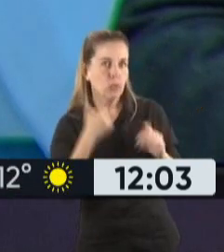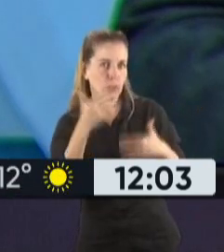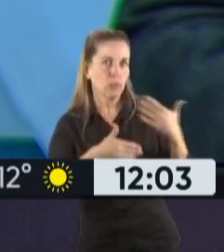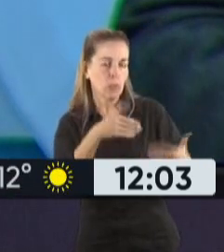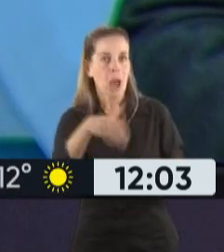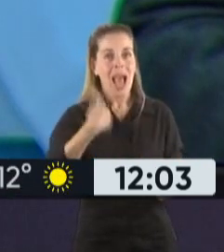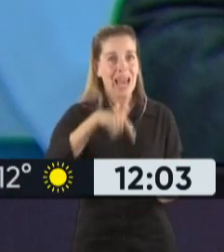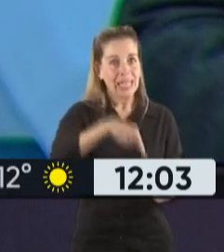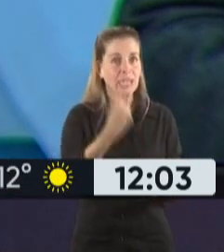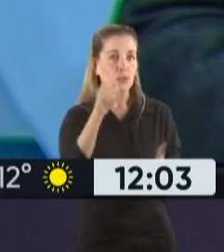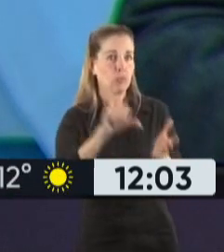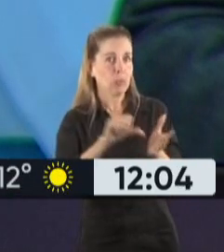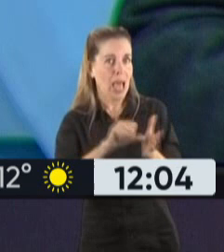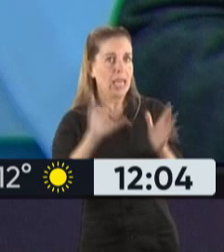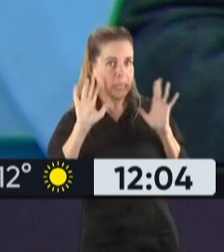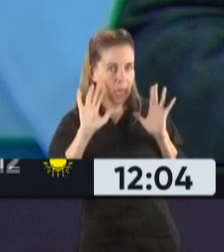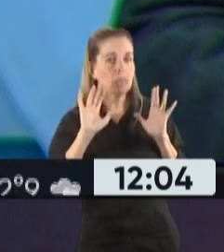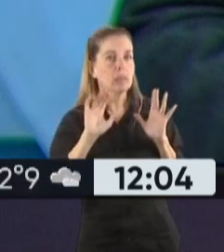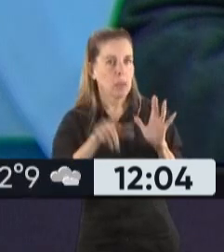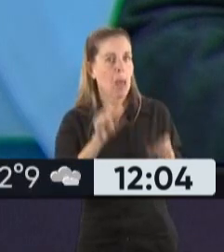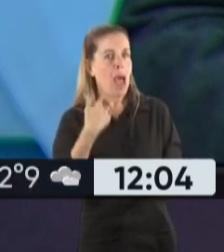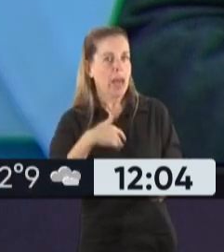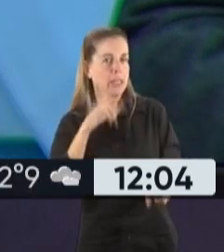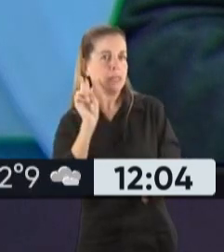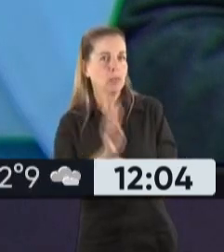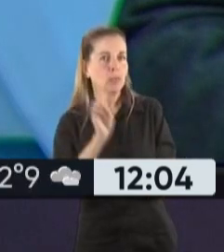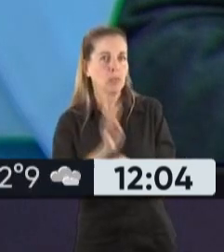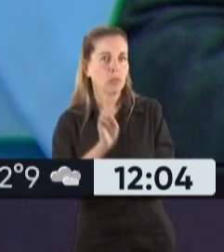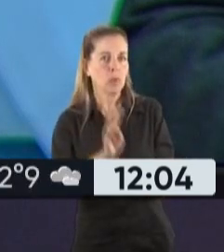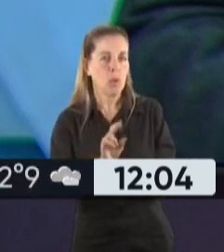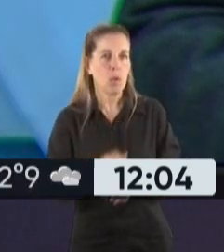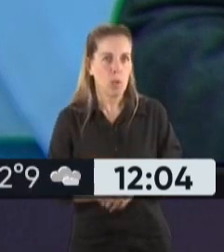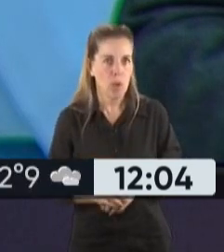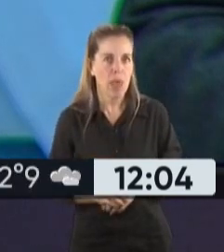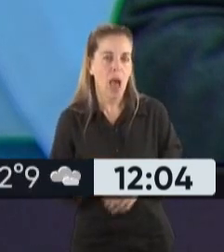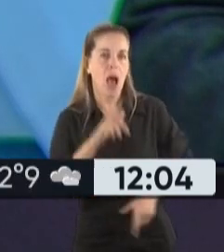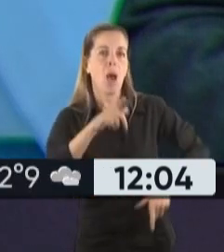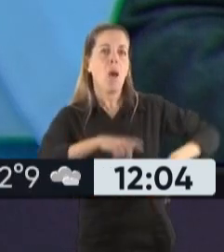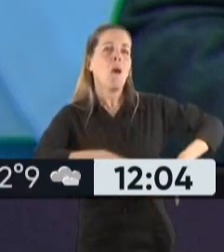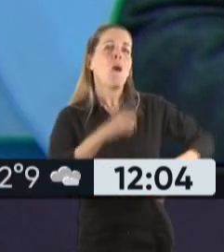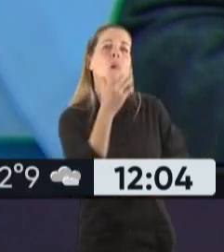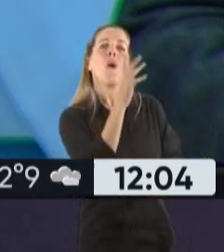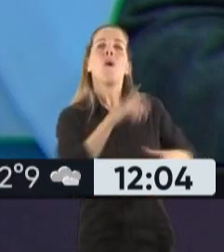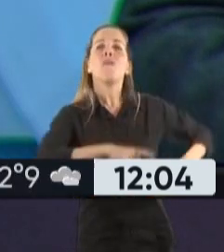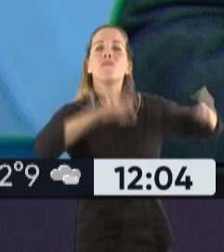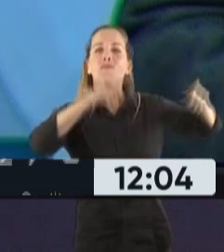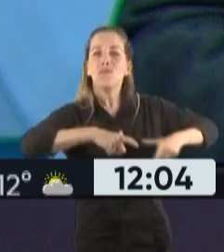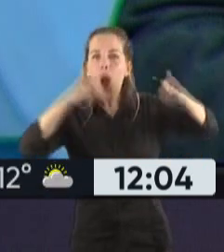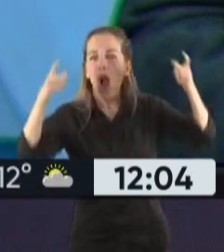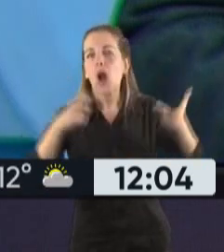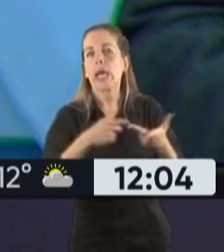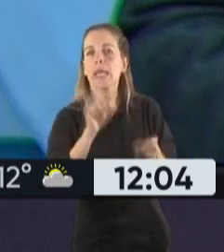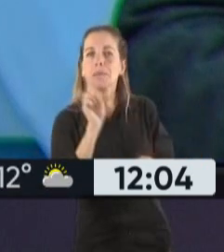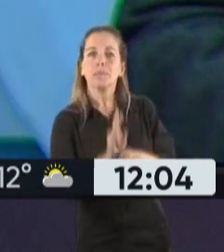Argentina es uno de los países que más cuida sus bosques naturales, que más protege